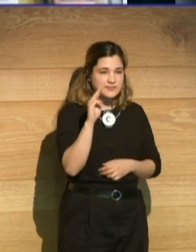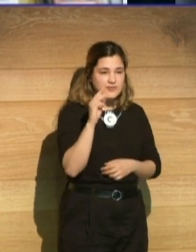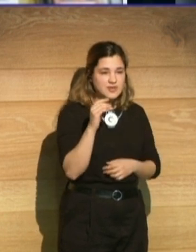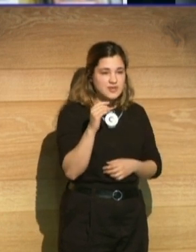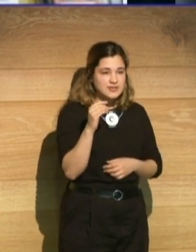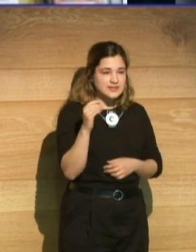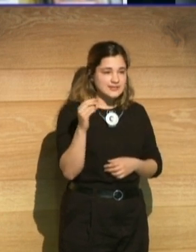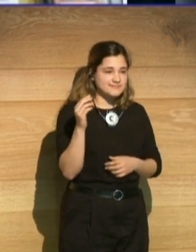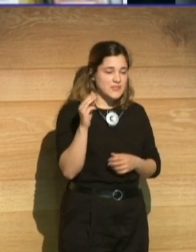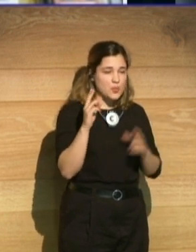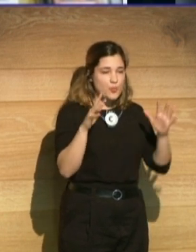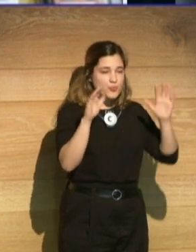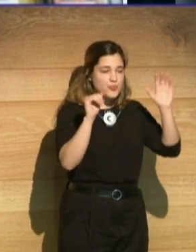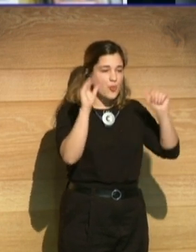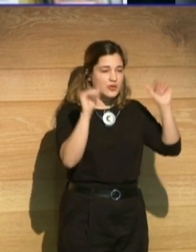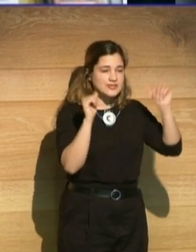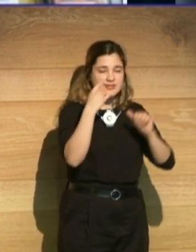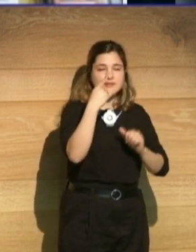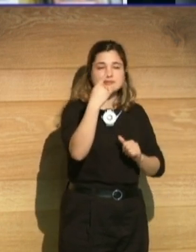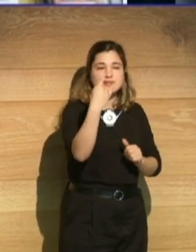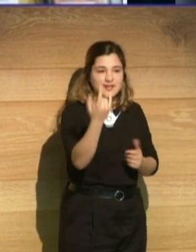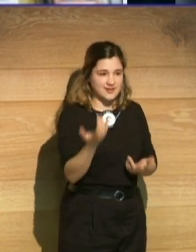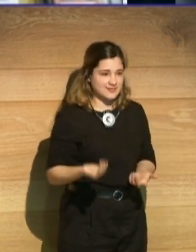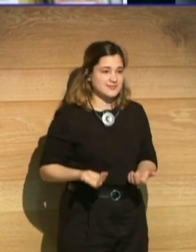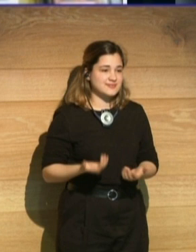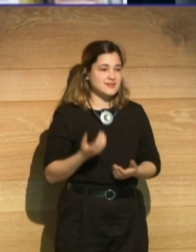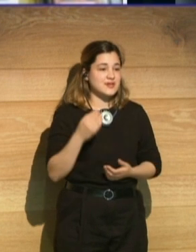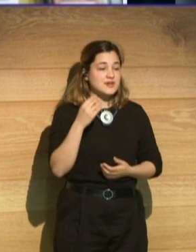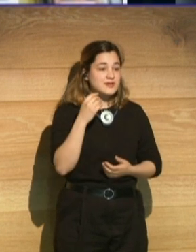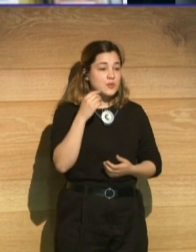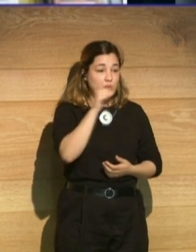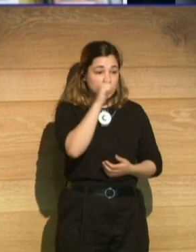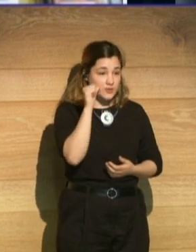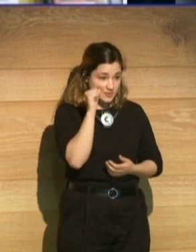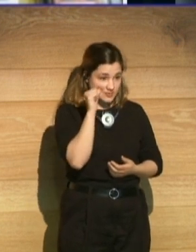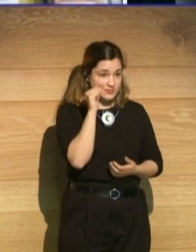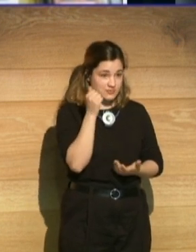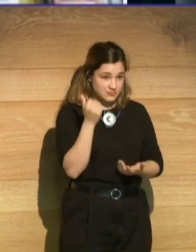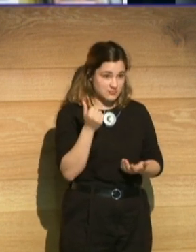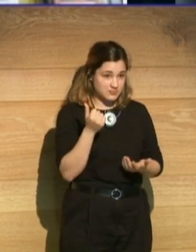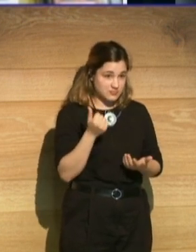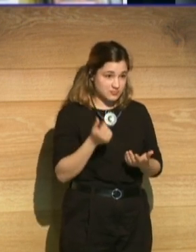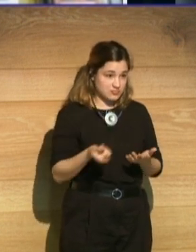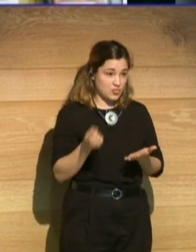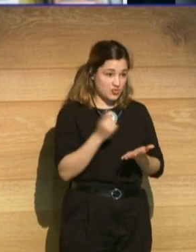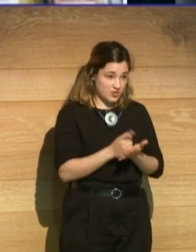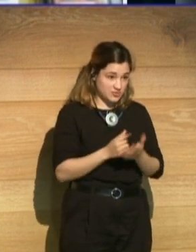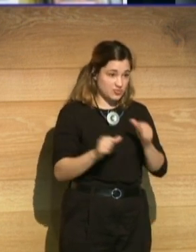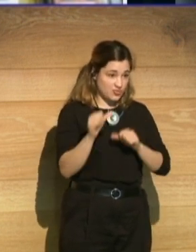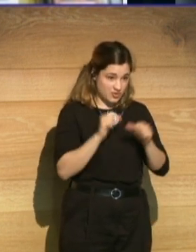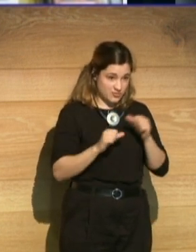la sirena populista, por la seducción populista. Mussolini vuelve no